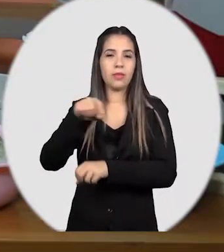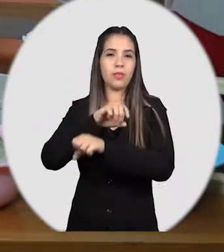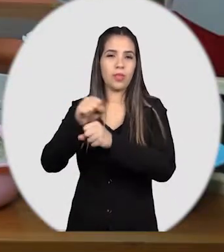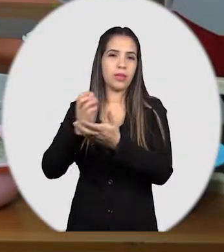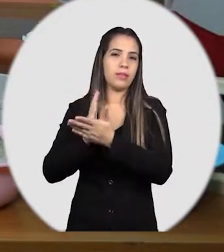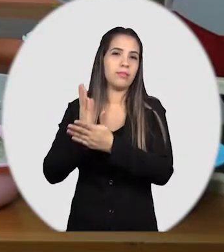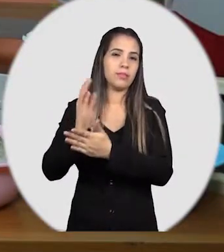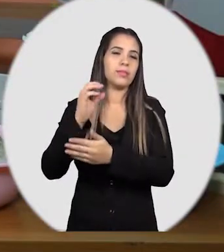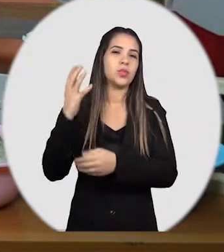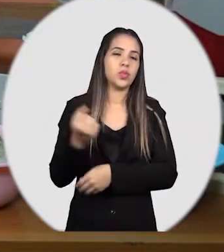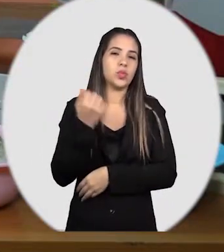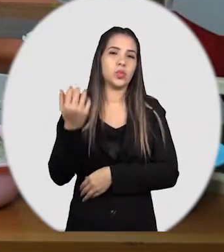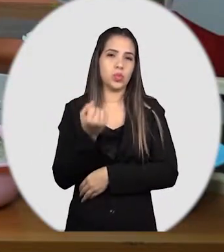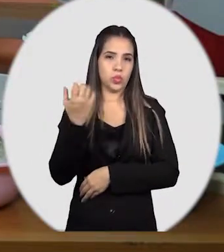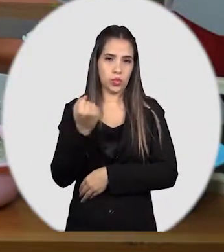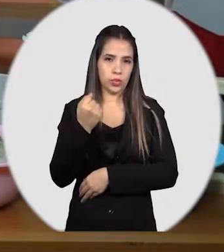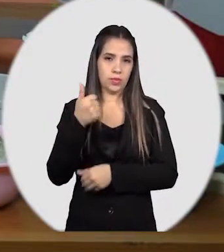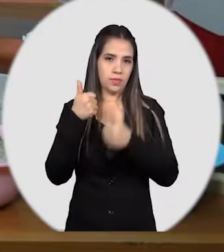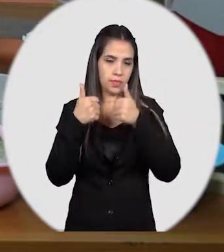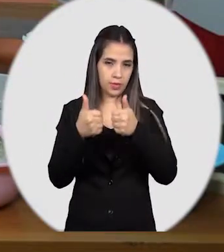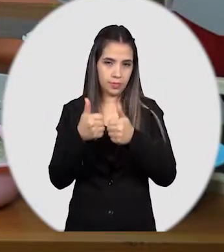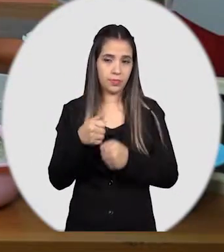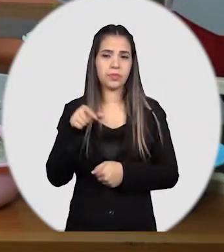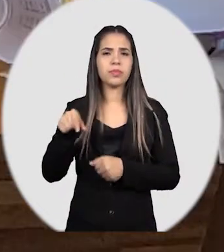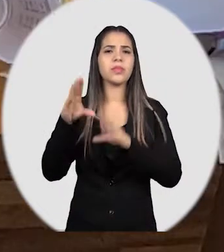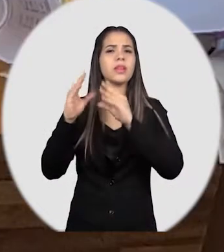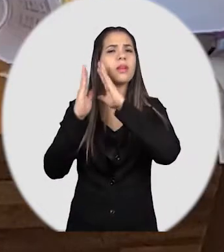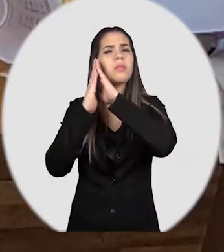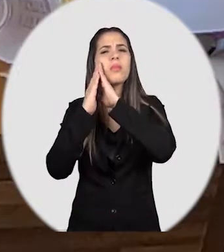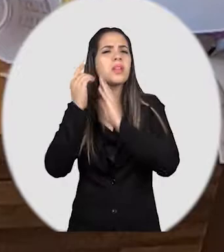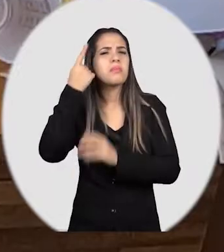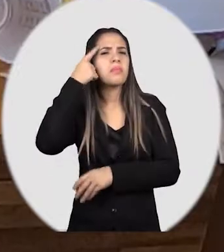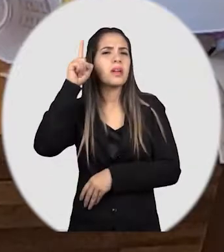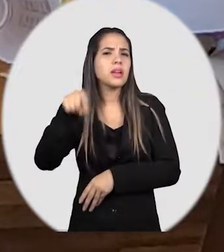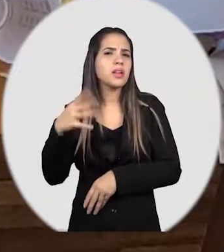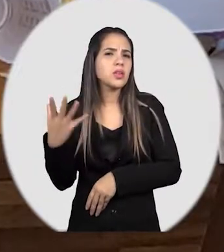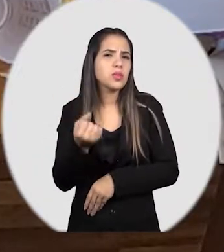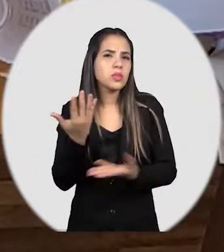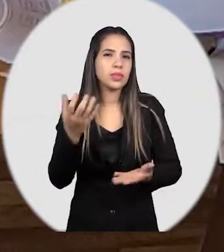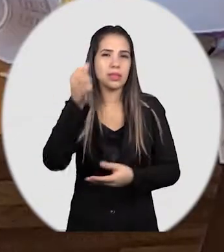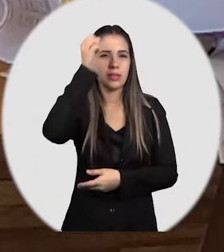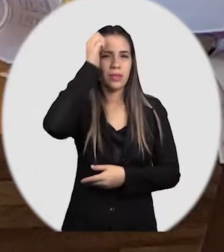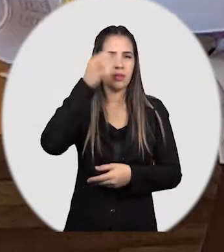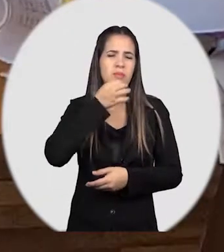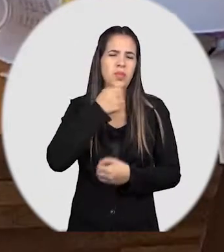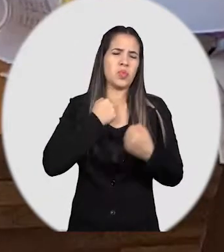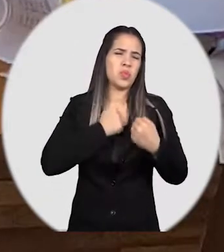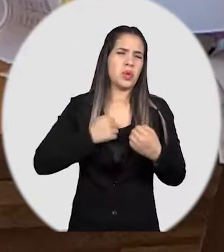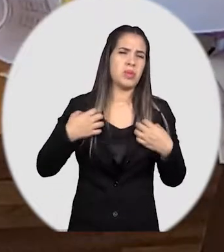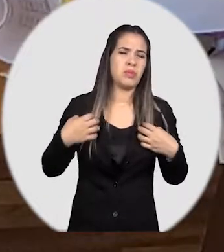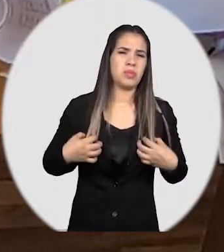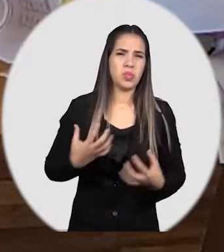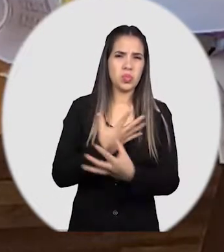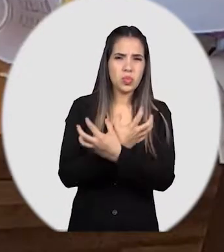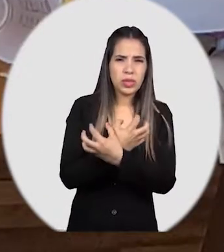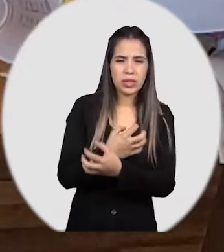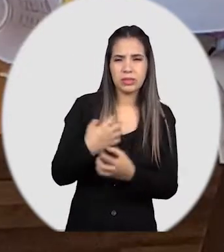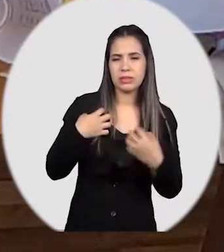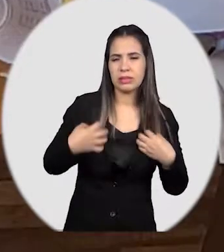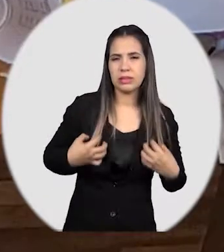durabilidad del producto. Estas almohadas son muy recomendadas para aliviar todo tipo de molestias